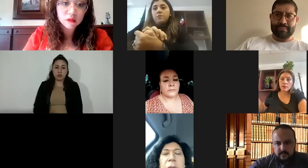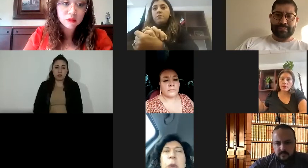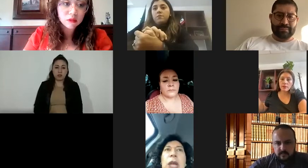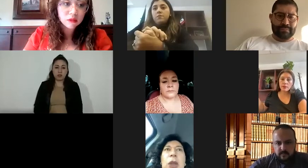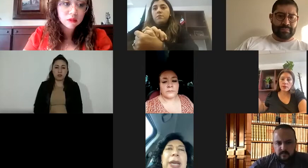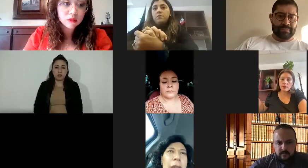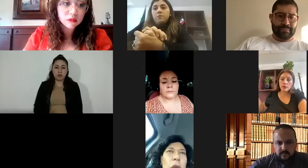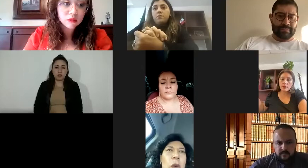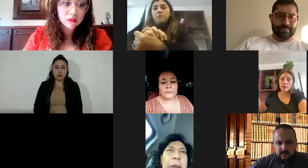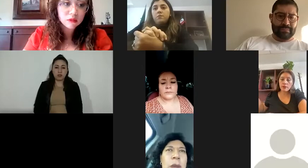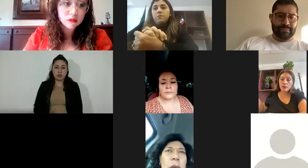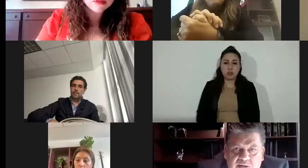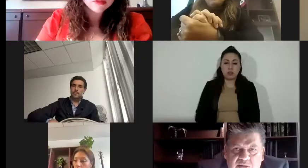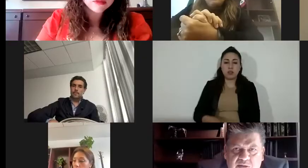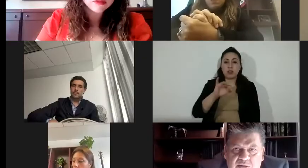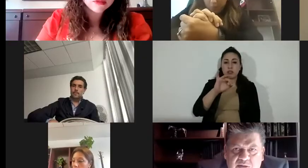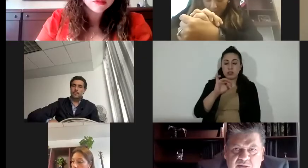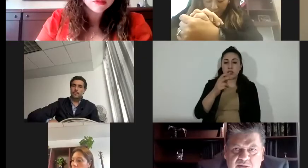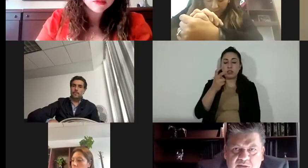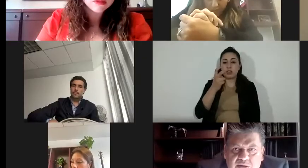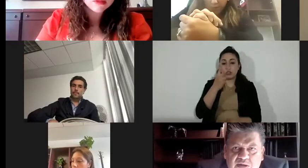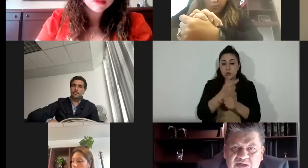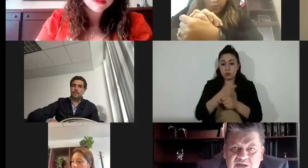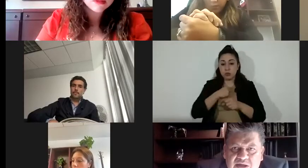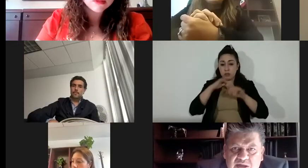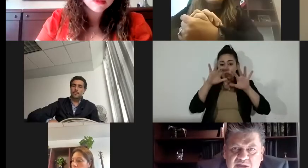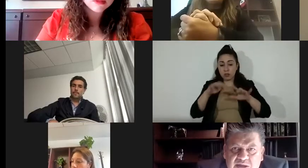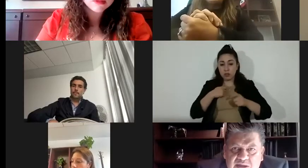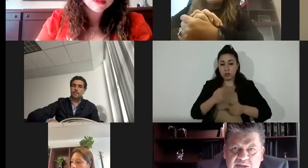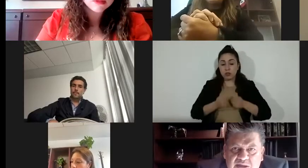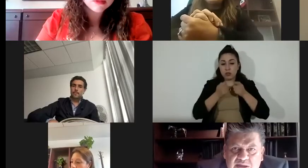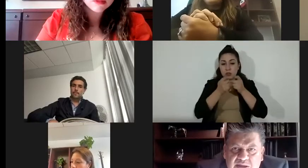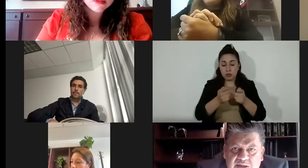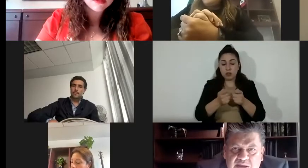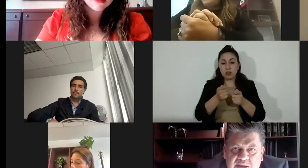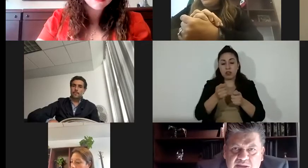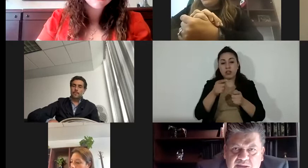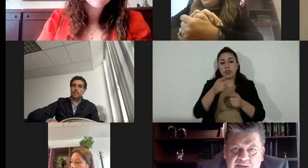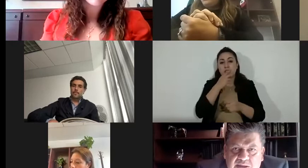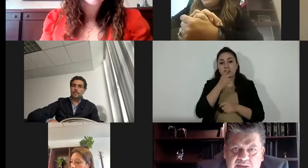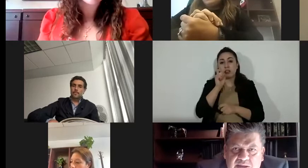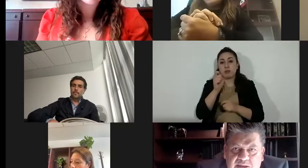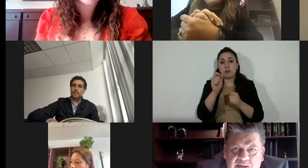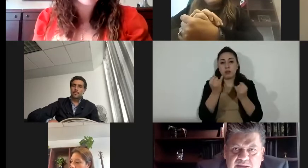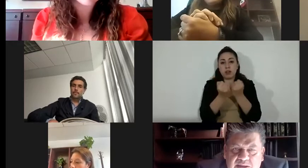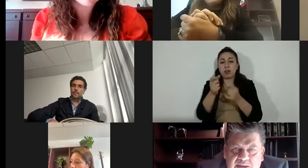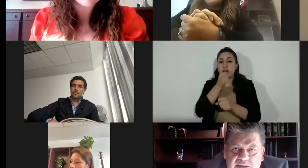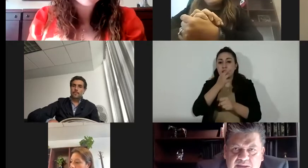Sí, diputado, es el documento en donde se propone que también vaya a la Comisión de